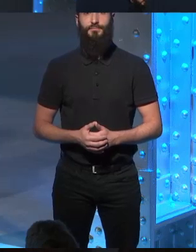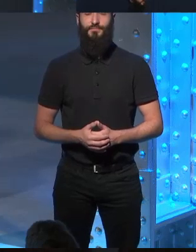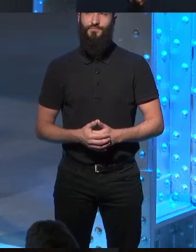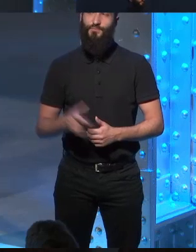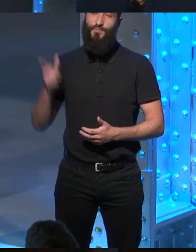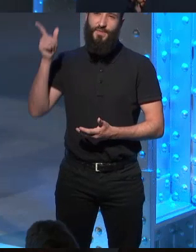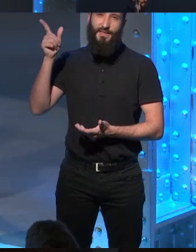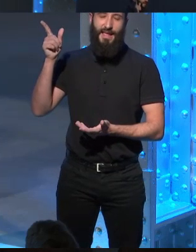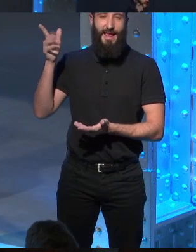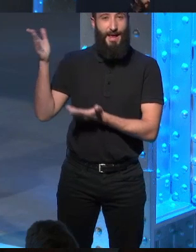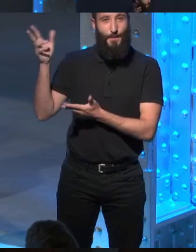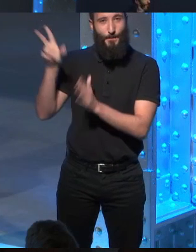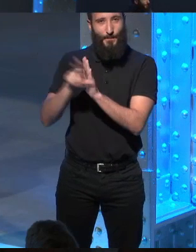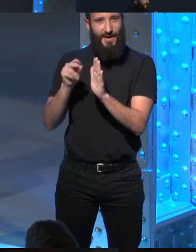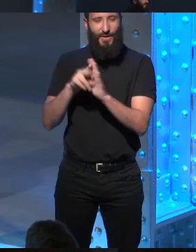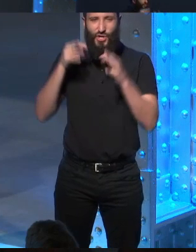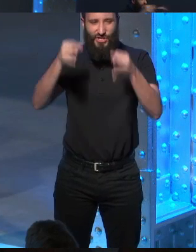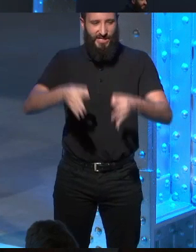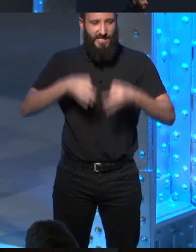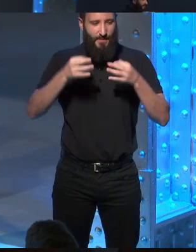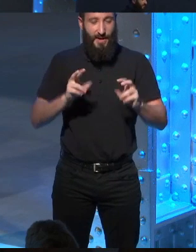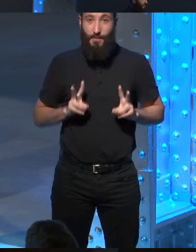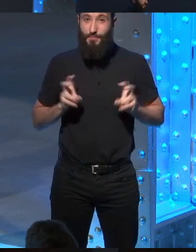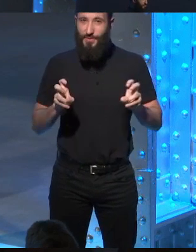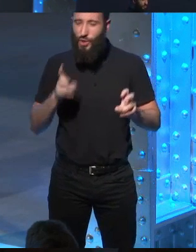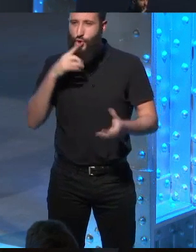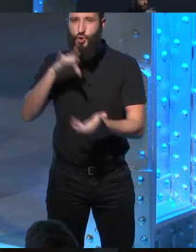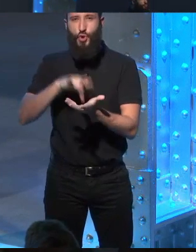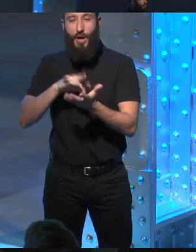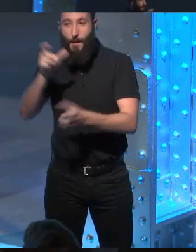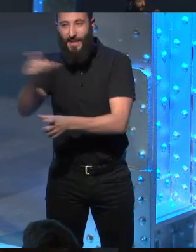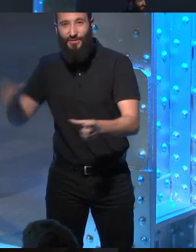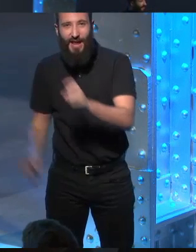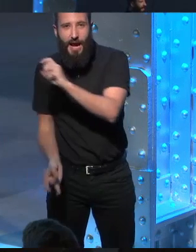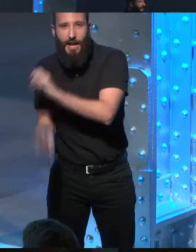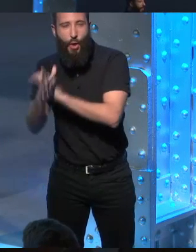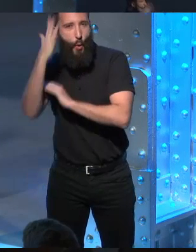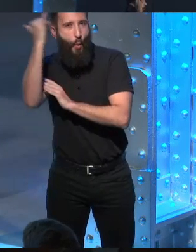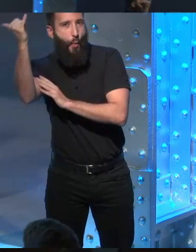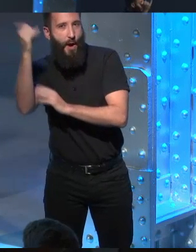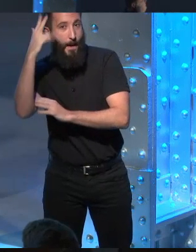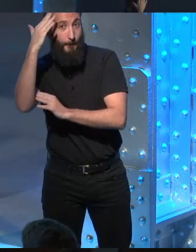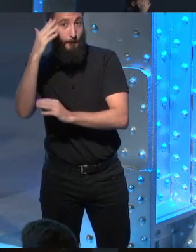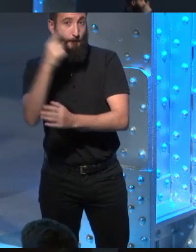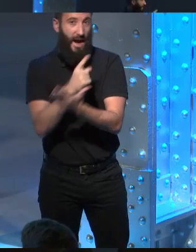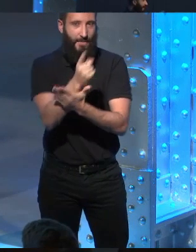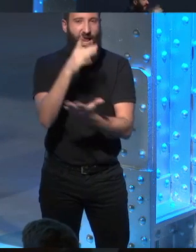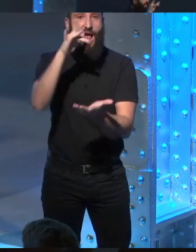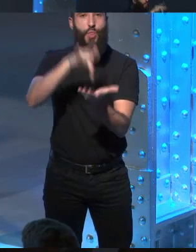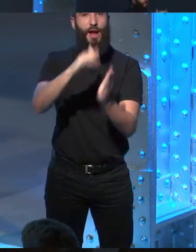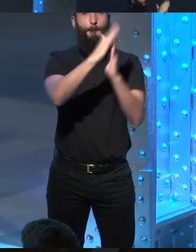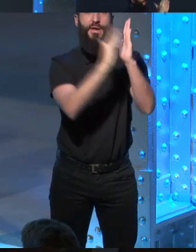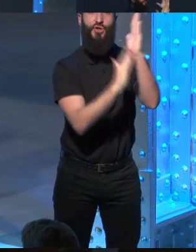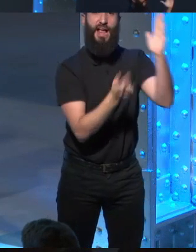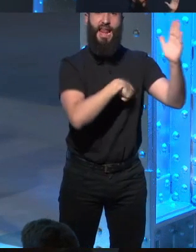Esa primicia, siempre he deseado decir esto, de los creadores de White Maps, llega ahora una colaboración con la Biblioteca Nacional.